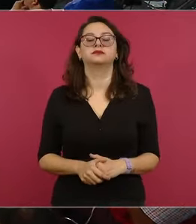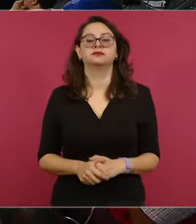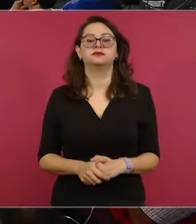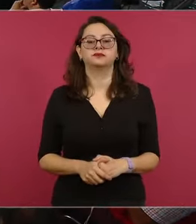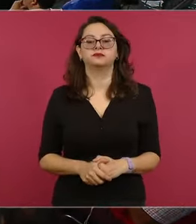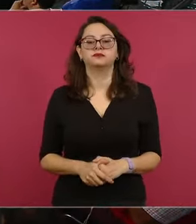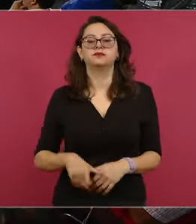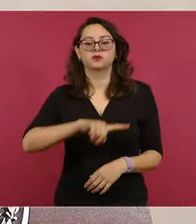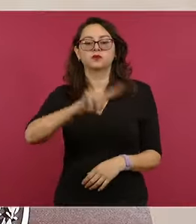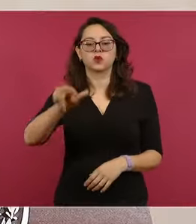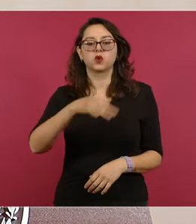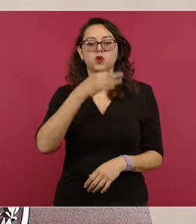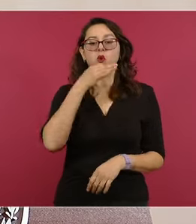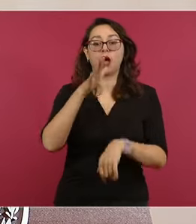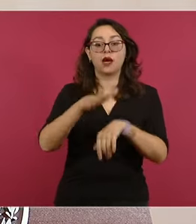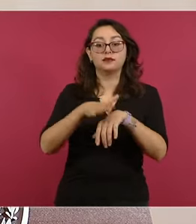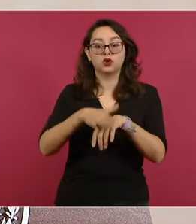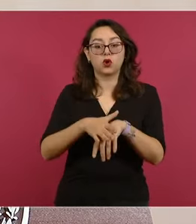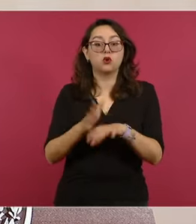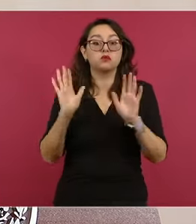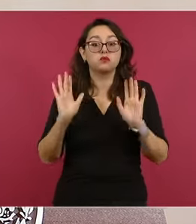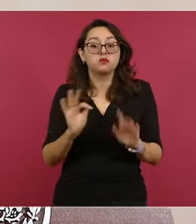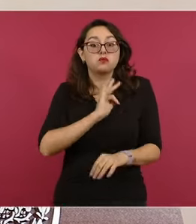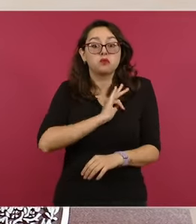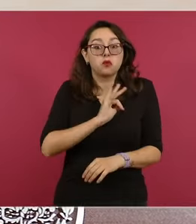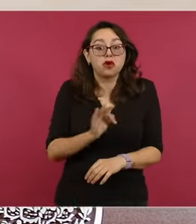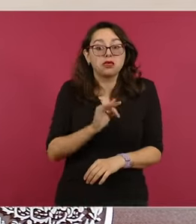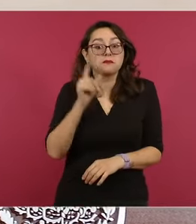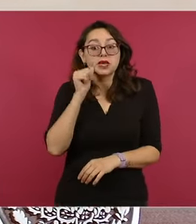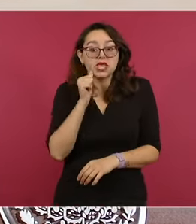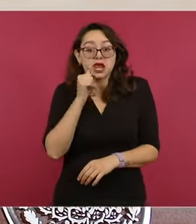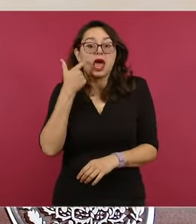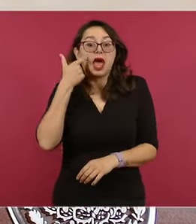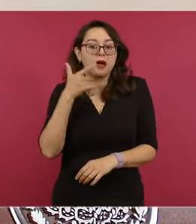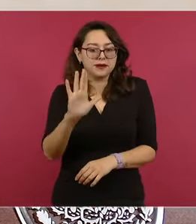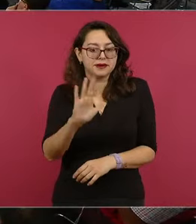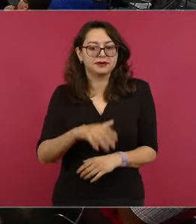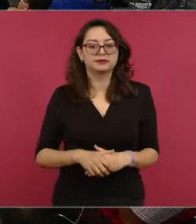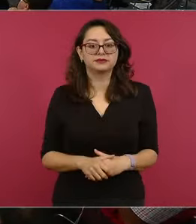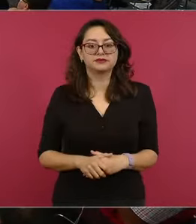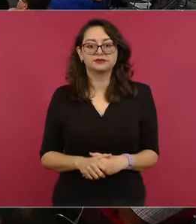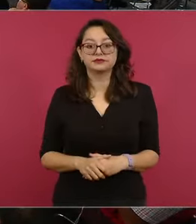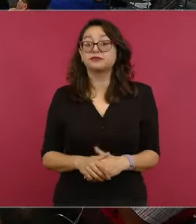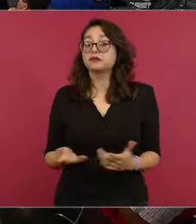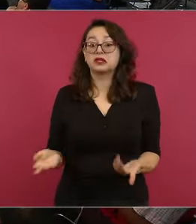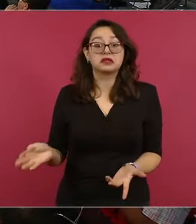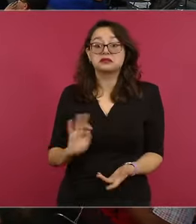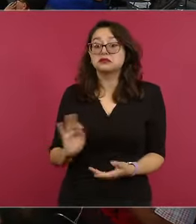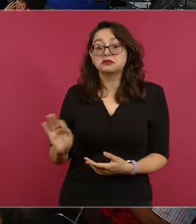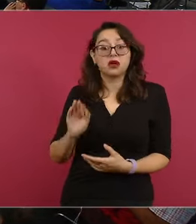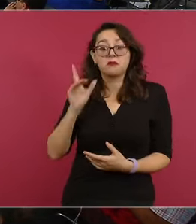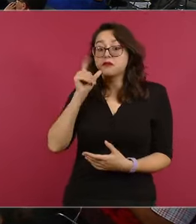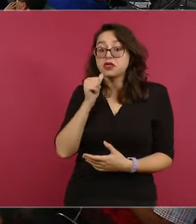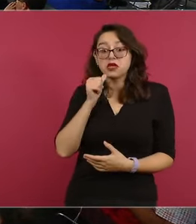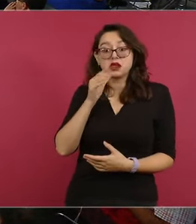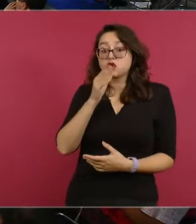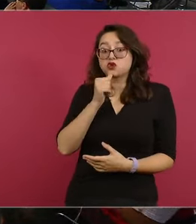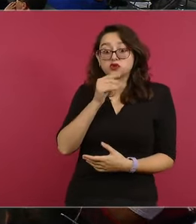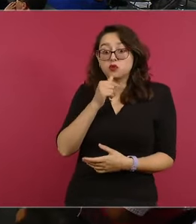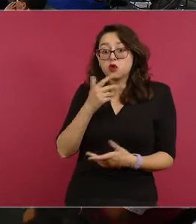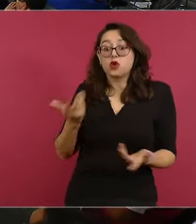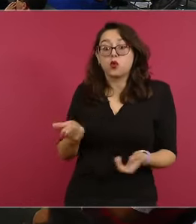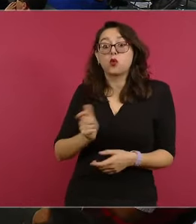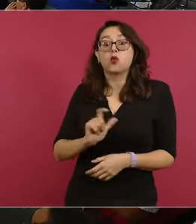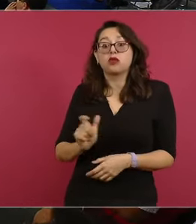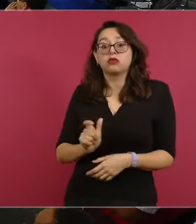Bueno, les avisamos. Si se puede, van a estar aquí. Y si no se puede, mañana. ¿Cuándo estarían, Manuel?